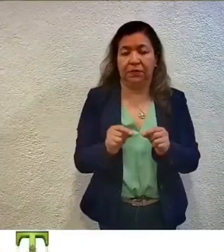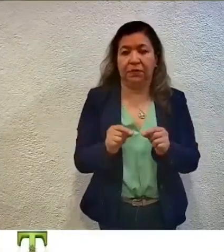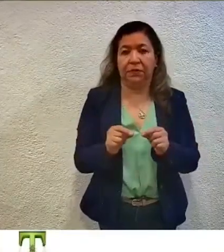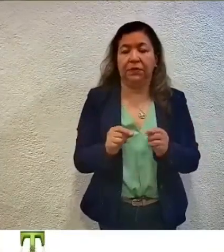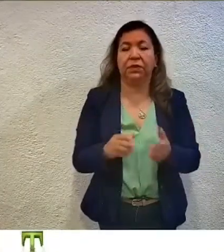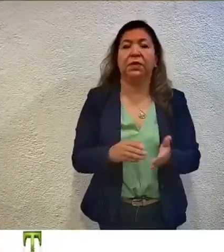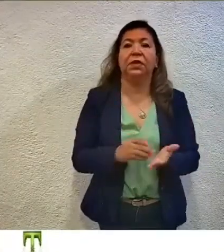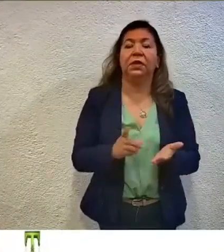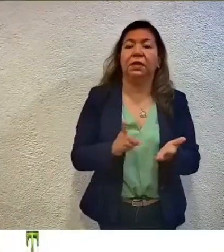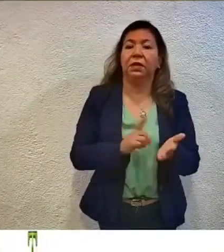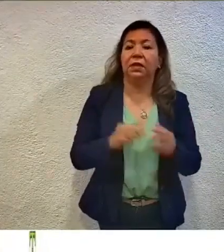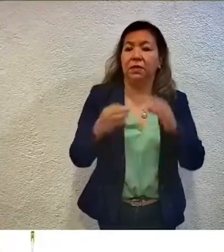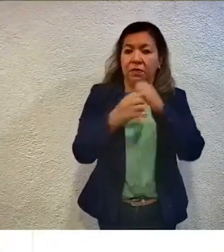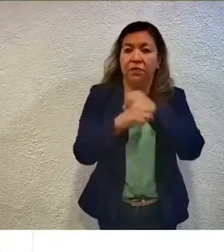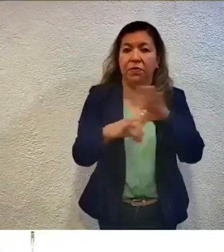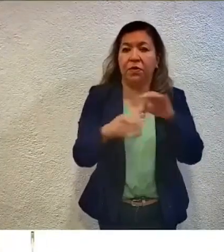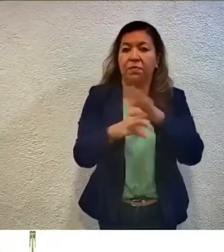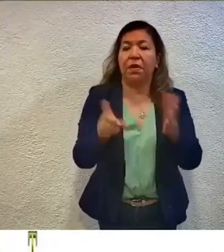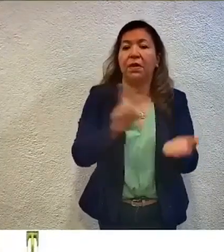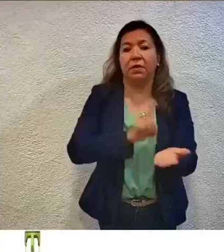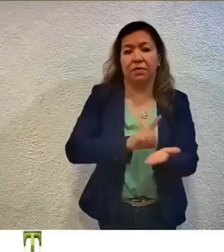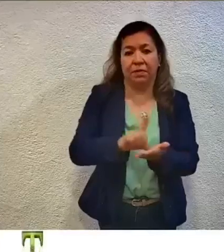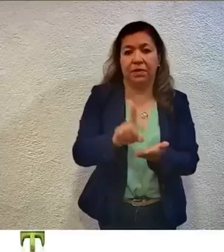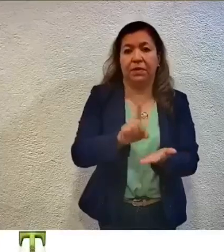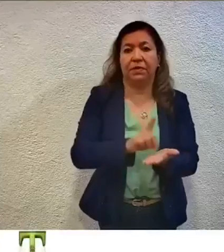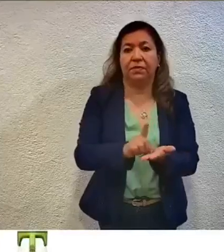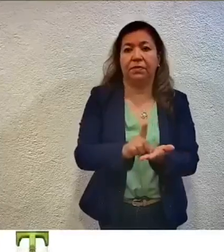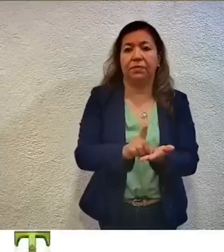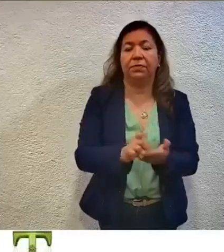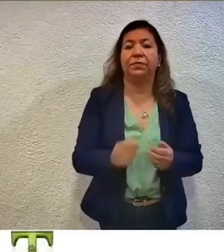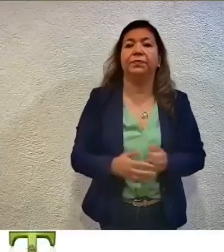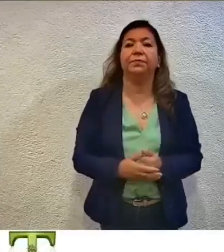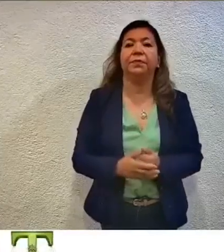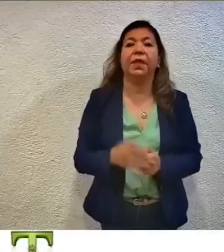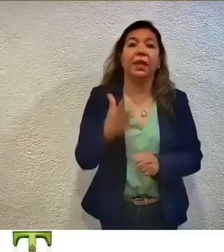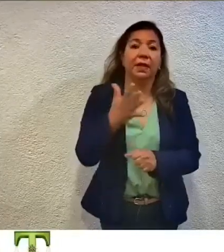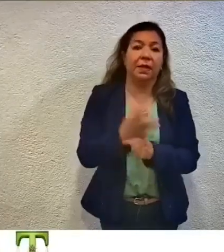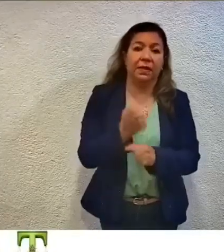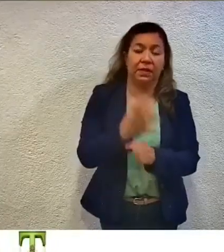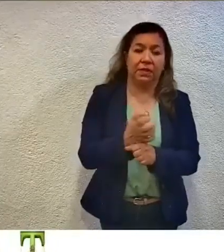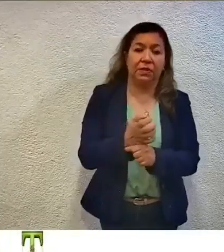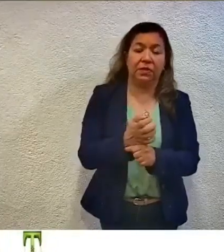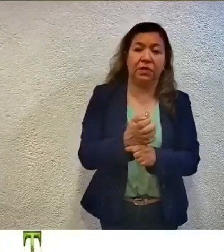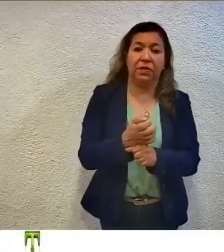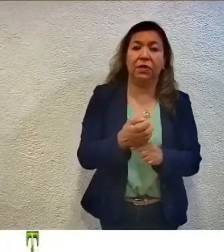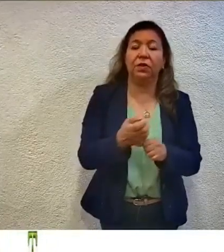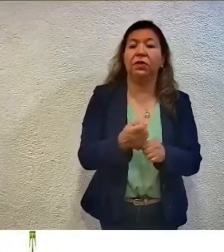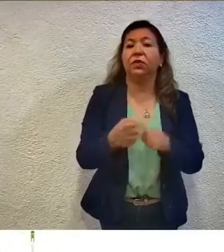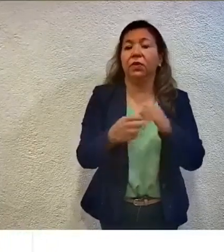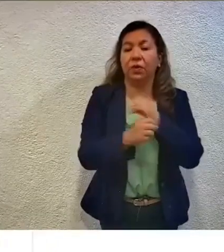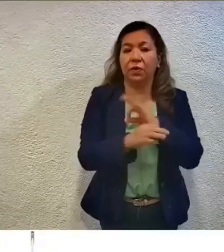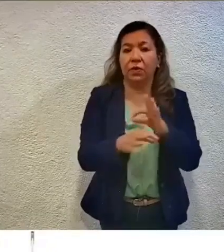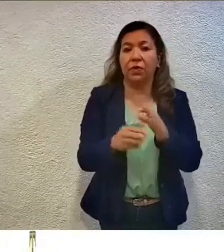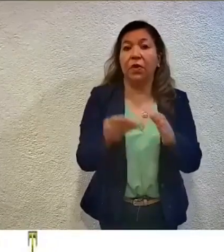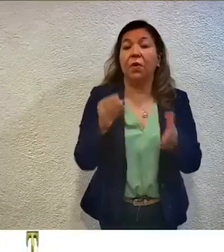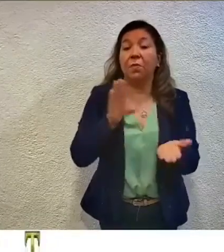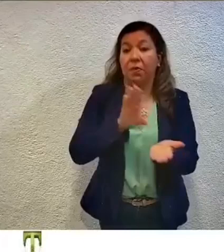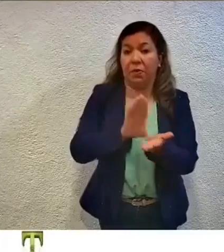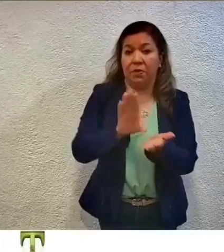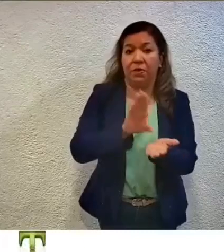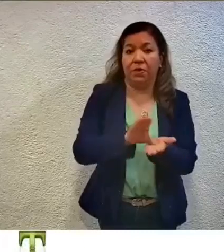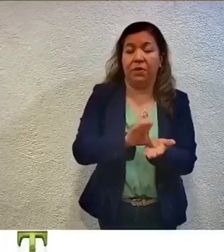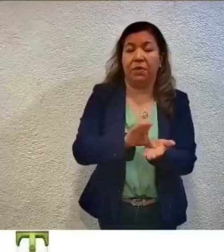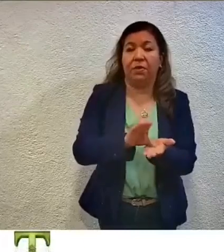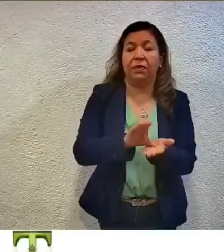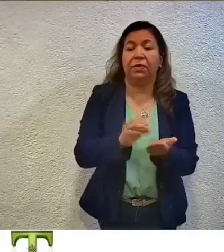y en consecuencia notificarla como en derecho corresponde. El quinto asunto listado para analizar y resolver corresponde a un proyecto de